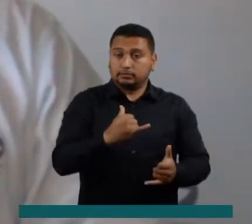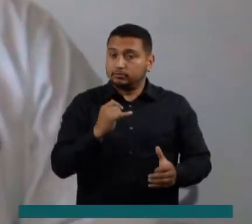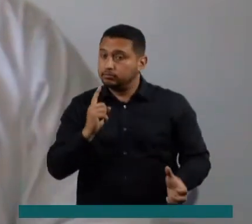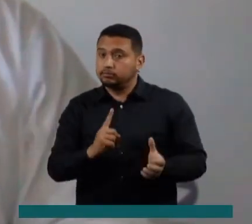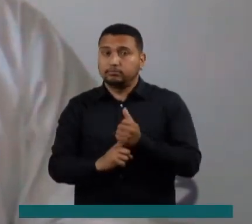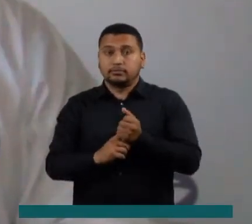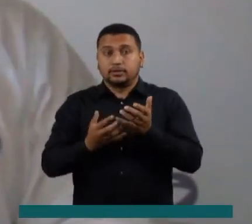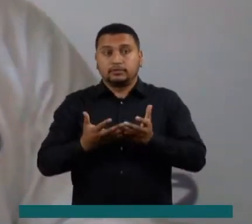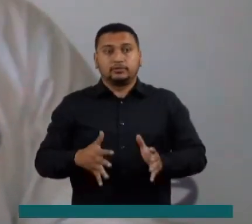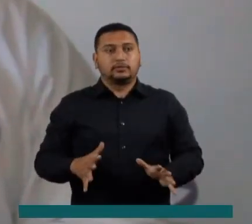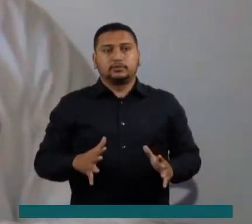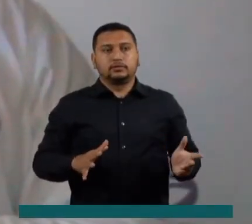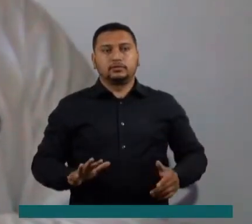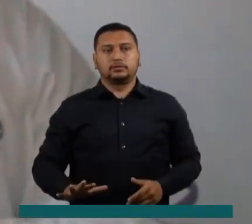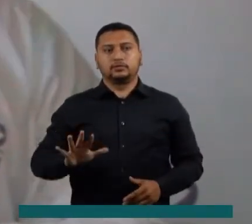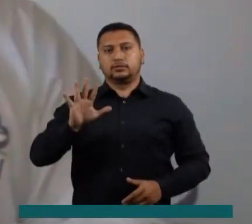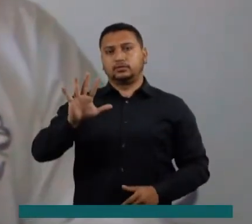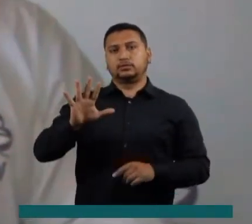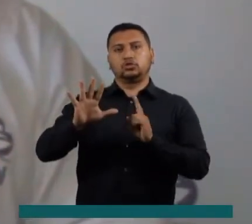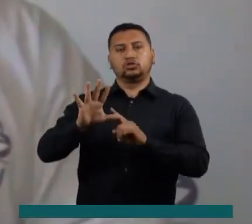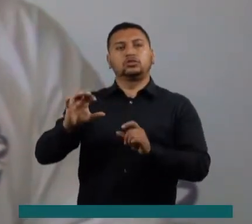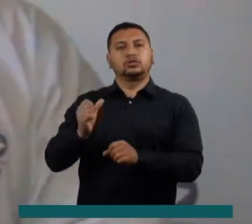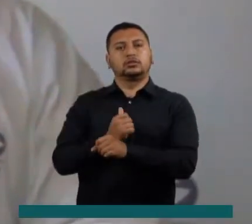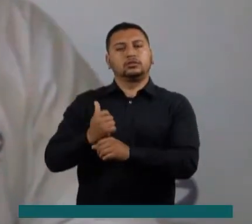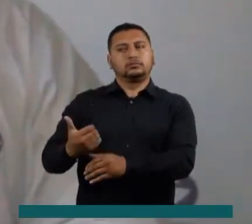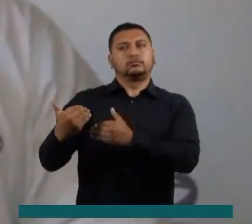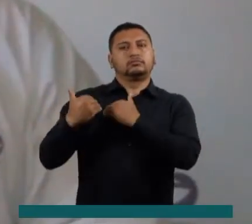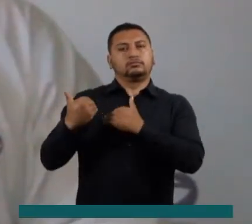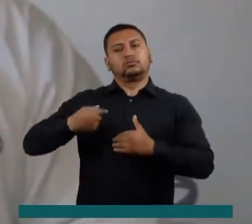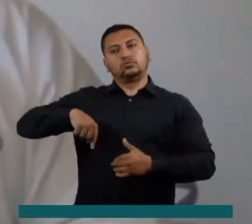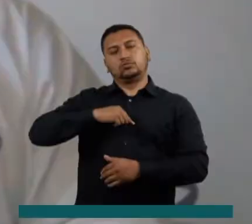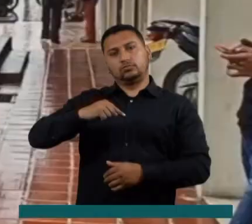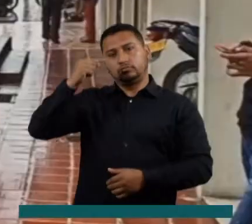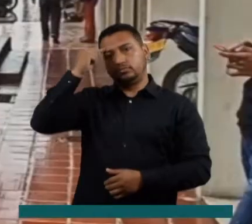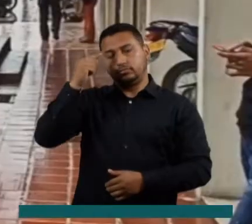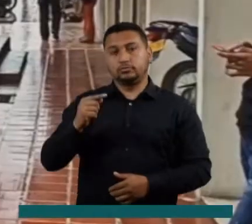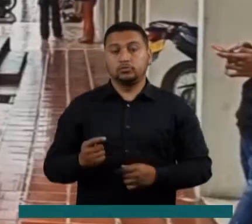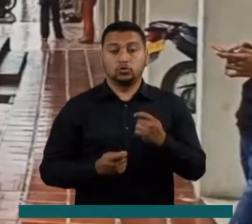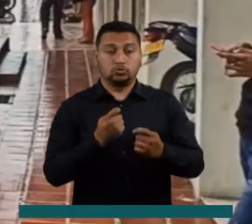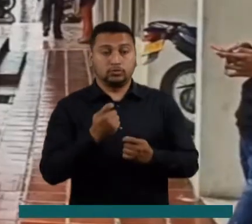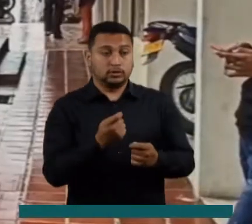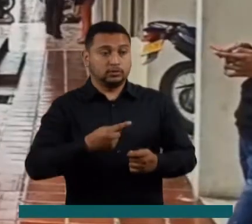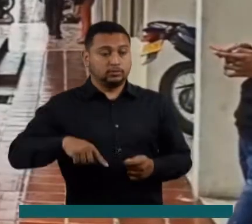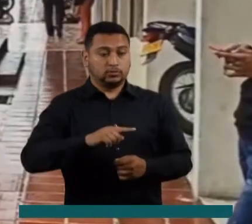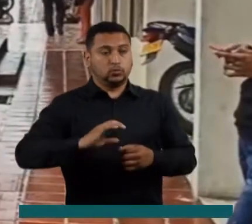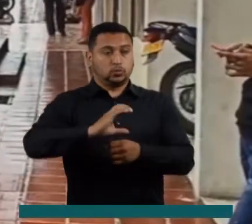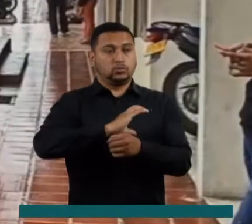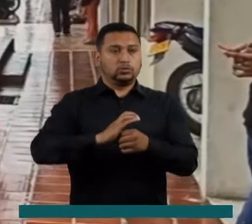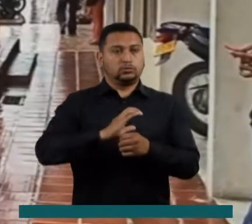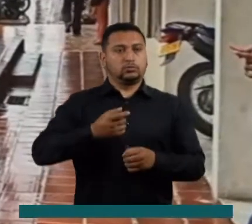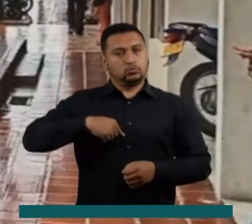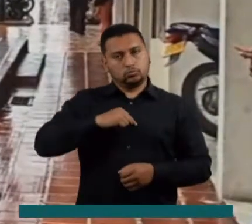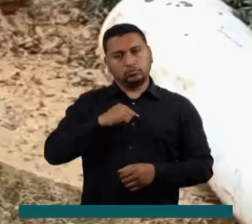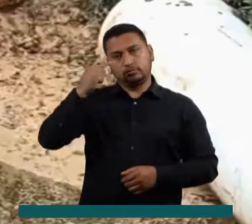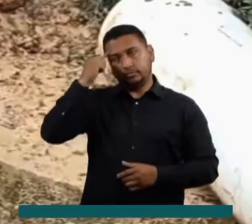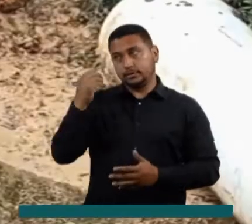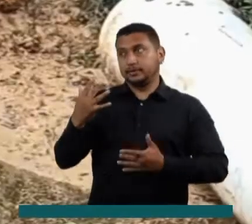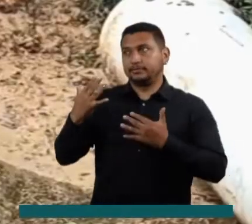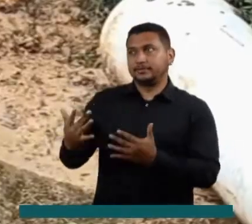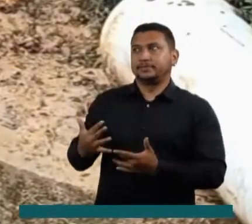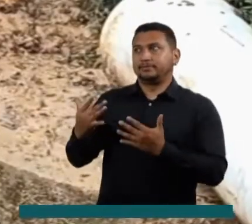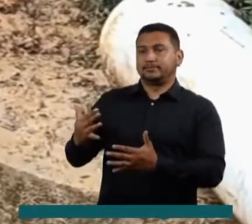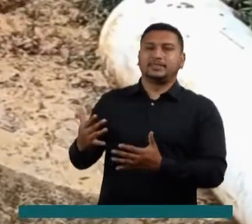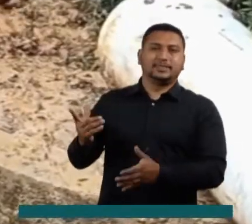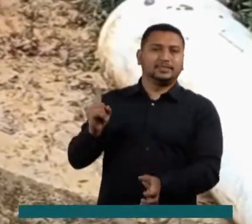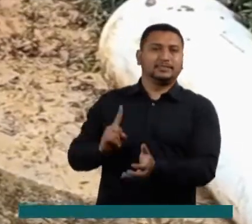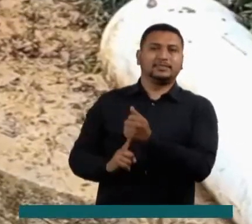esto terminamos 5 de las tareas que nos habíamos propuesto. Los comerciantes de la ciudad capital del departamento están a la espera